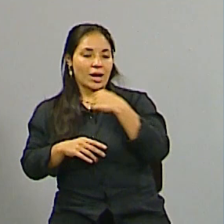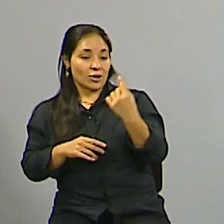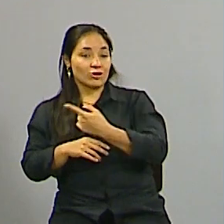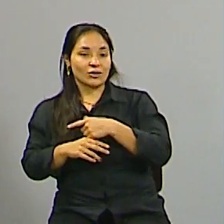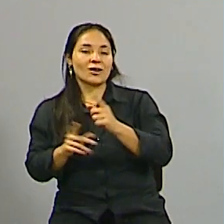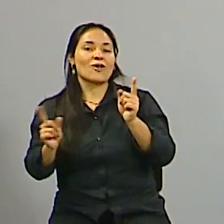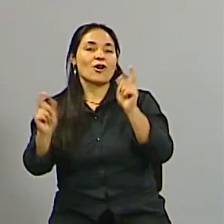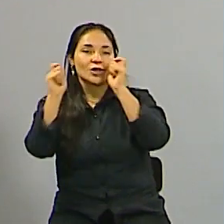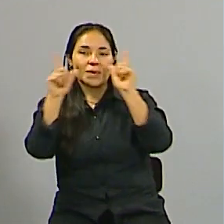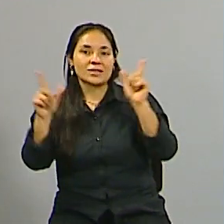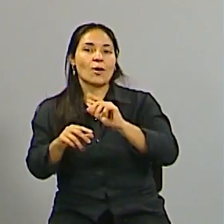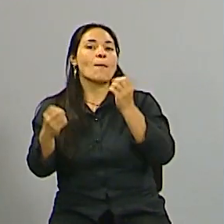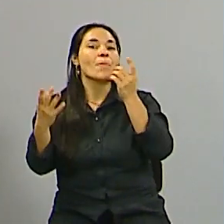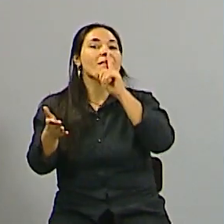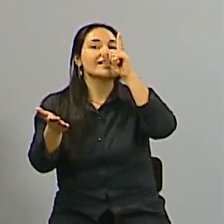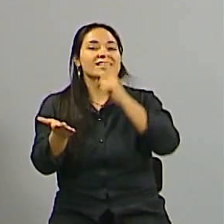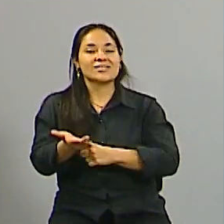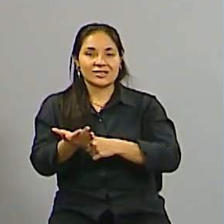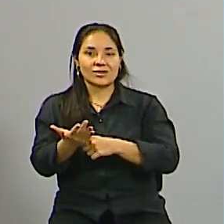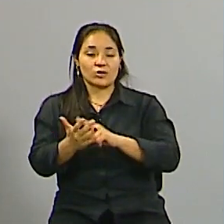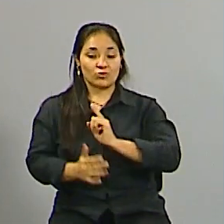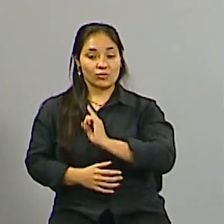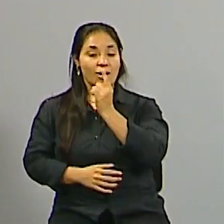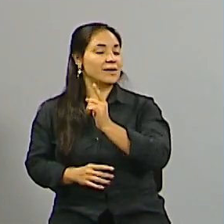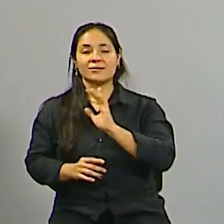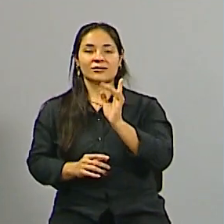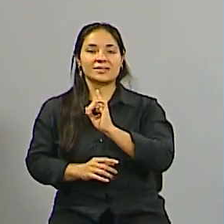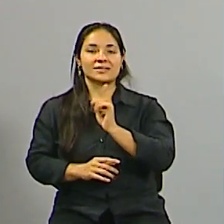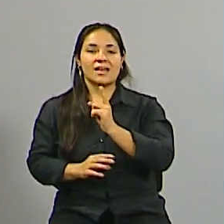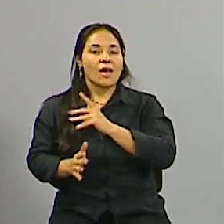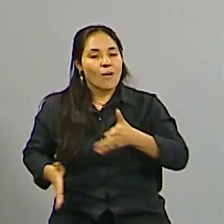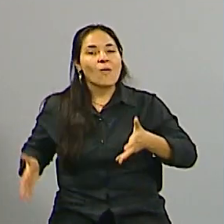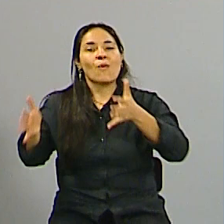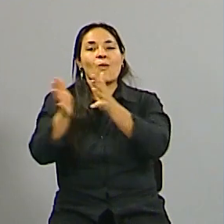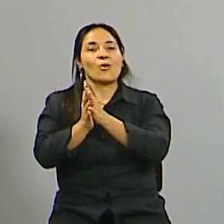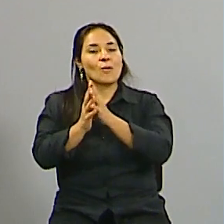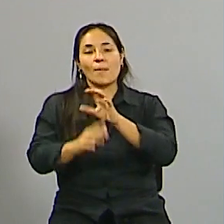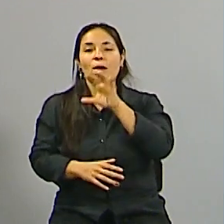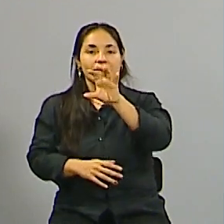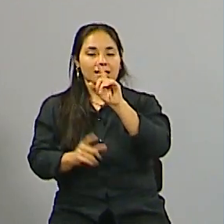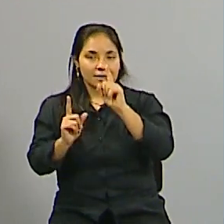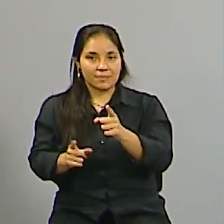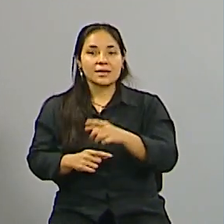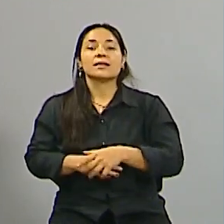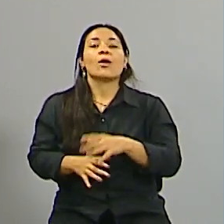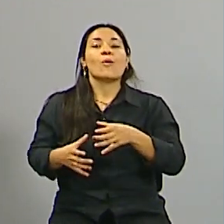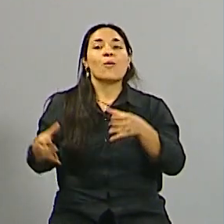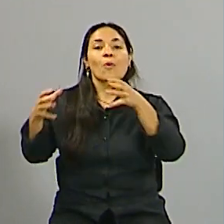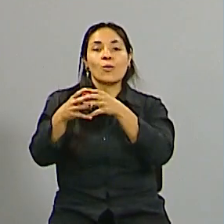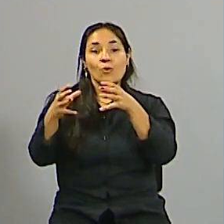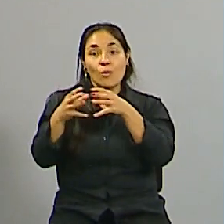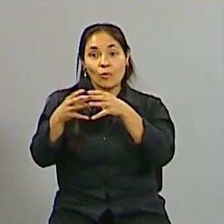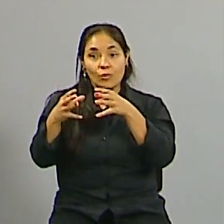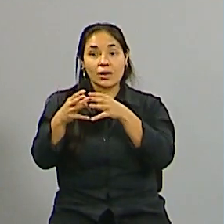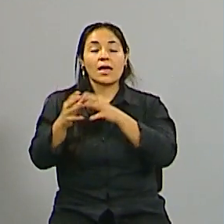presentamos, fue una decisión que tomamos no solo individual, sino con un equipo generacional a nivel provincial, pero también con el equipo de construcción